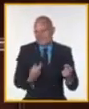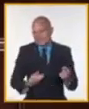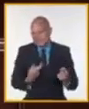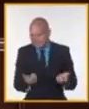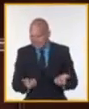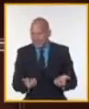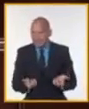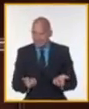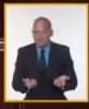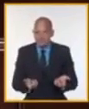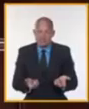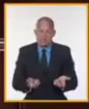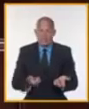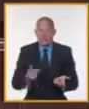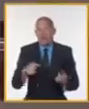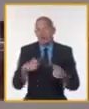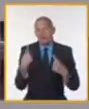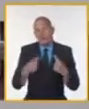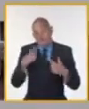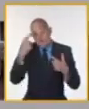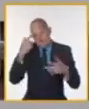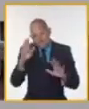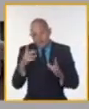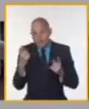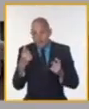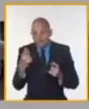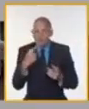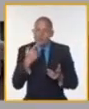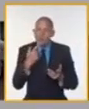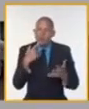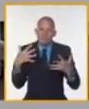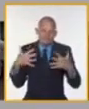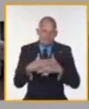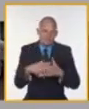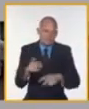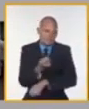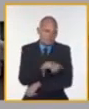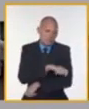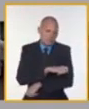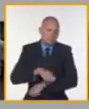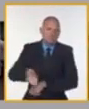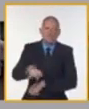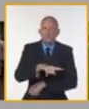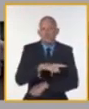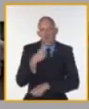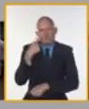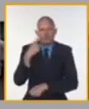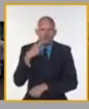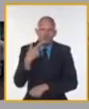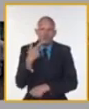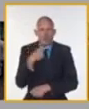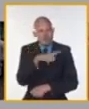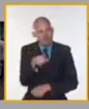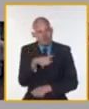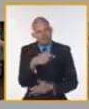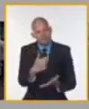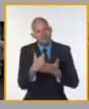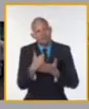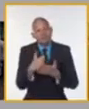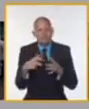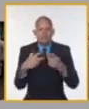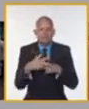apoyo a las medidas adoptadas e incrementar su participación en la solución de las dificultades y problemas